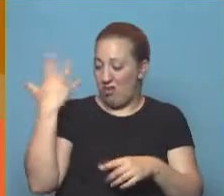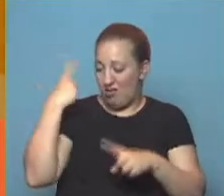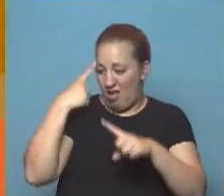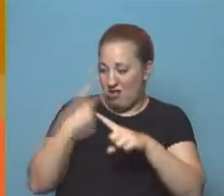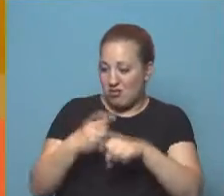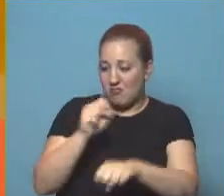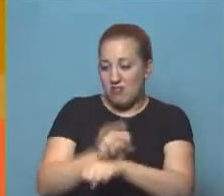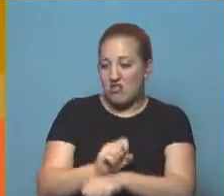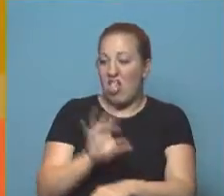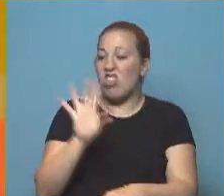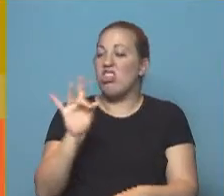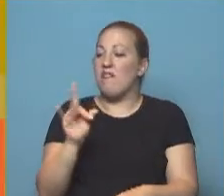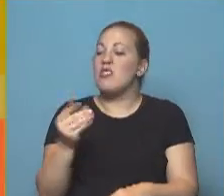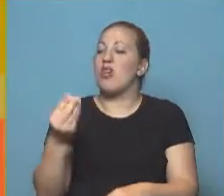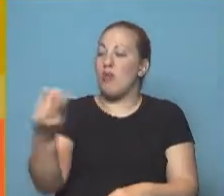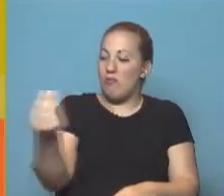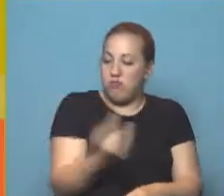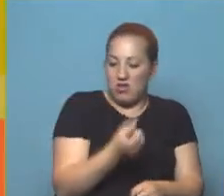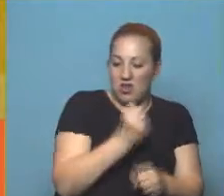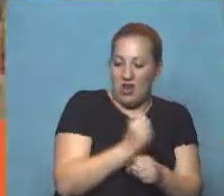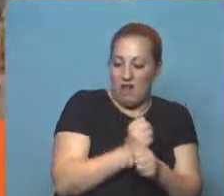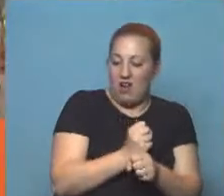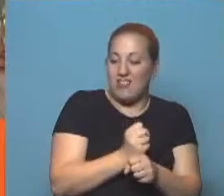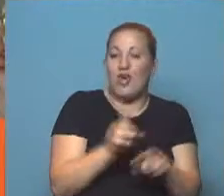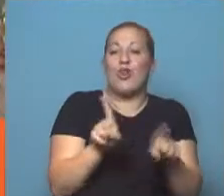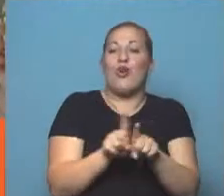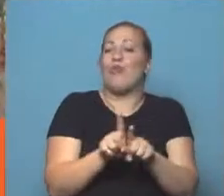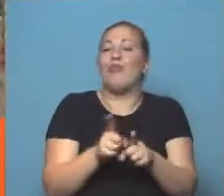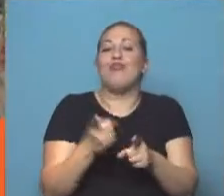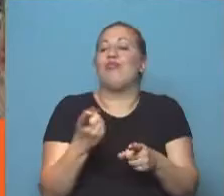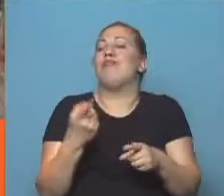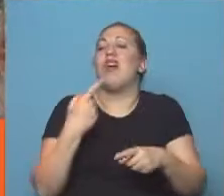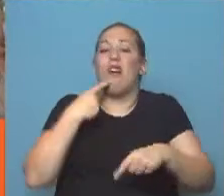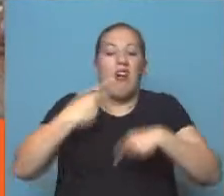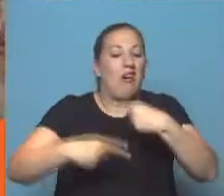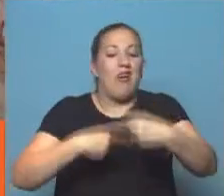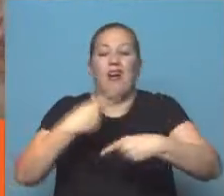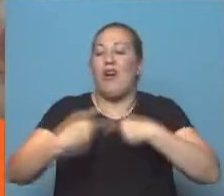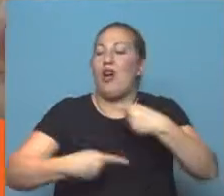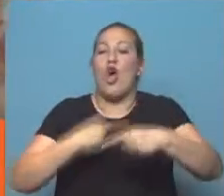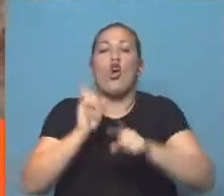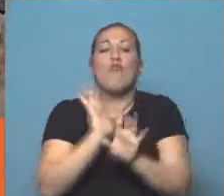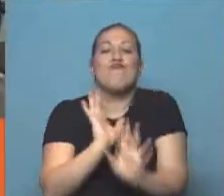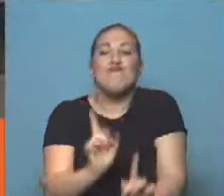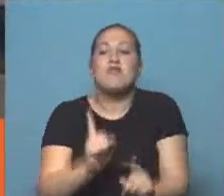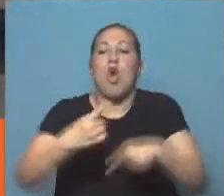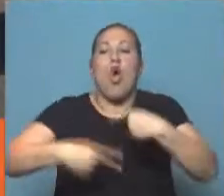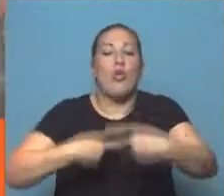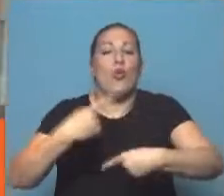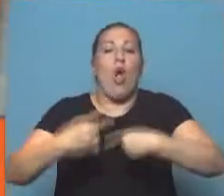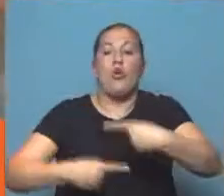difícil que te vuelvan a tomar. Entonces es como un círculo vicioso del cual es muy difícil salir, ¿viste? Porque si cuando vas a intentar reinsertarte